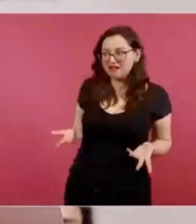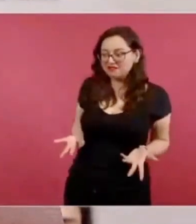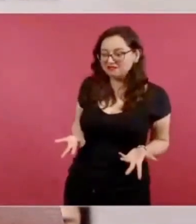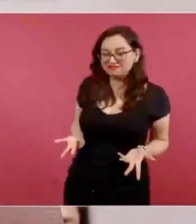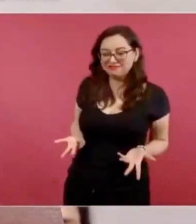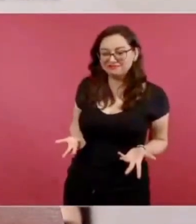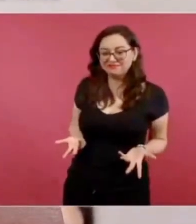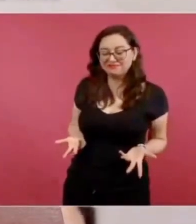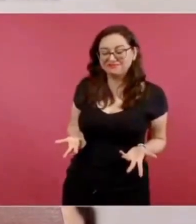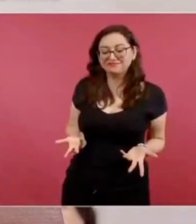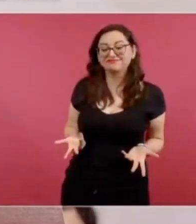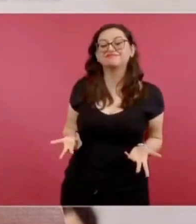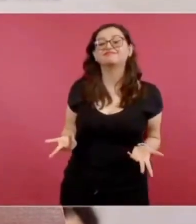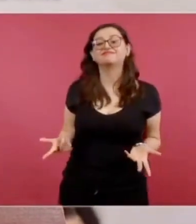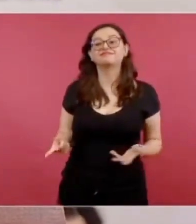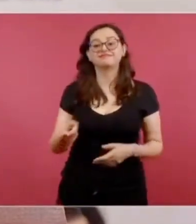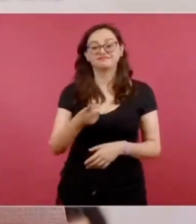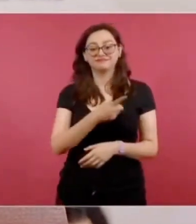un trabajo